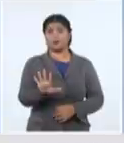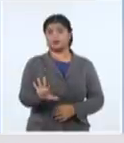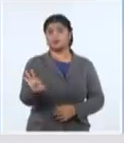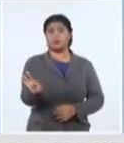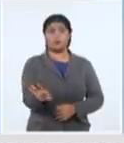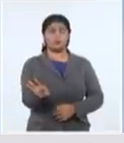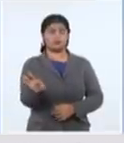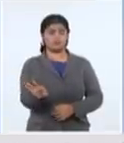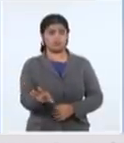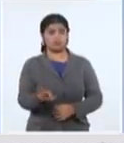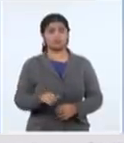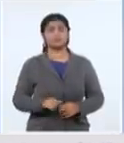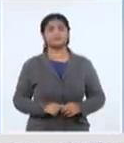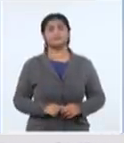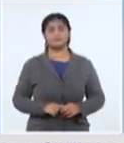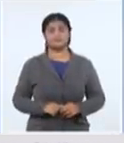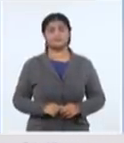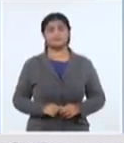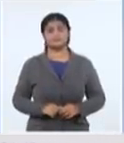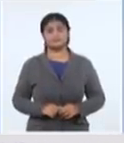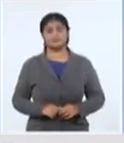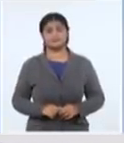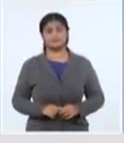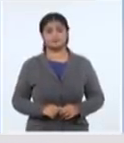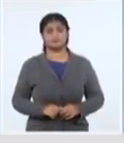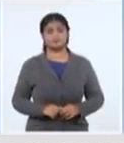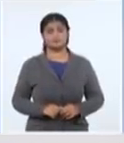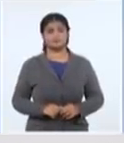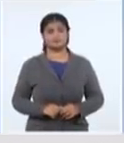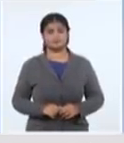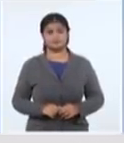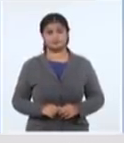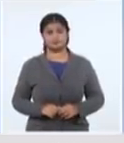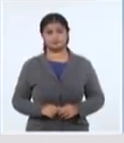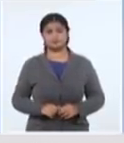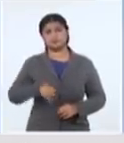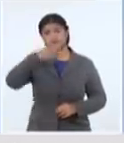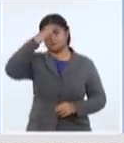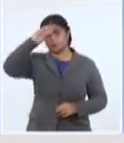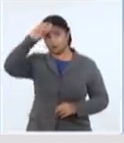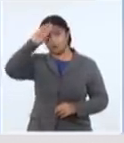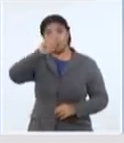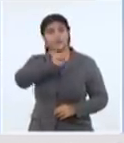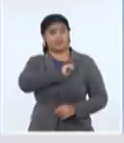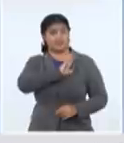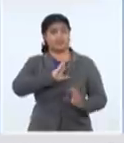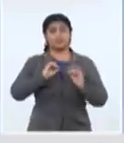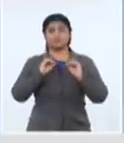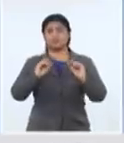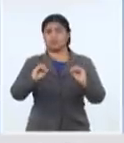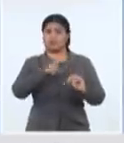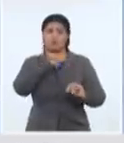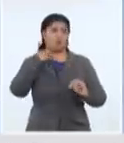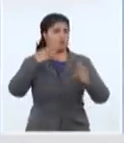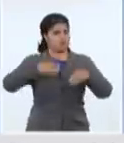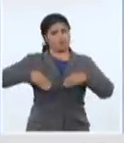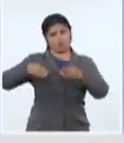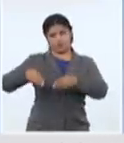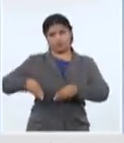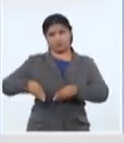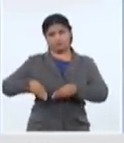2,45%, pero un tanto alta para los propósitos de lo que se realiza en nuestro